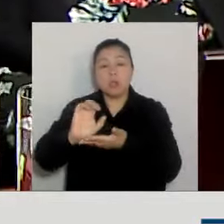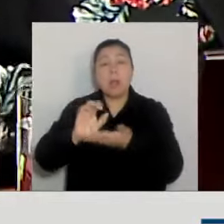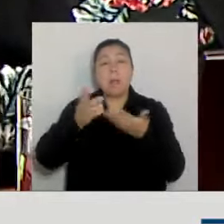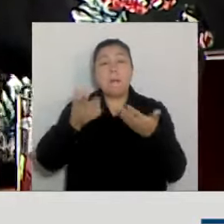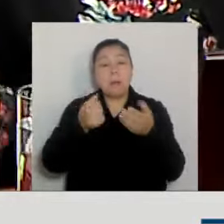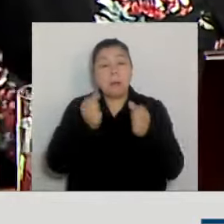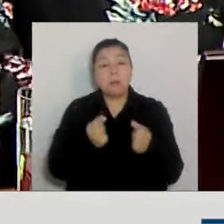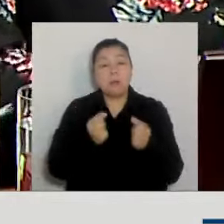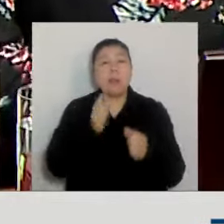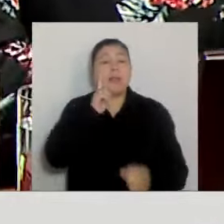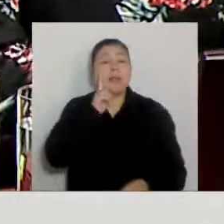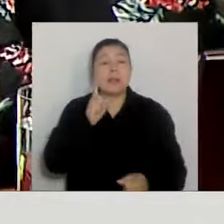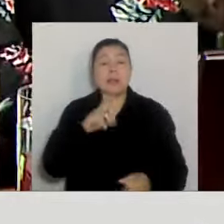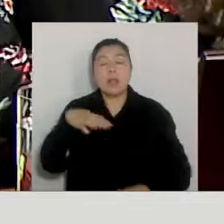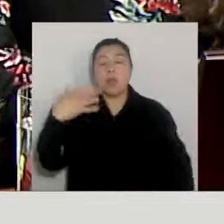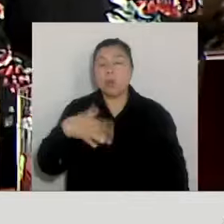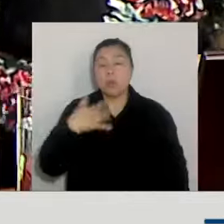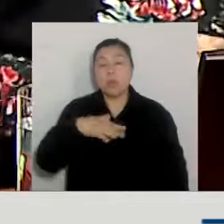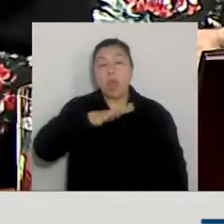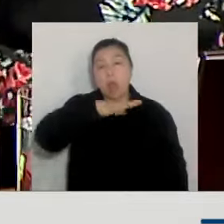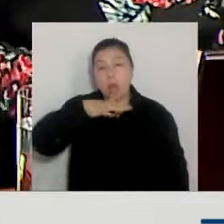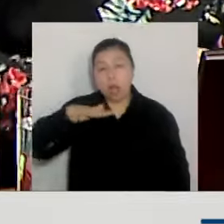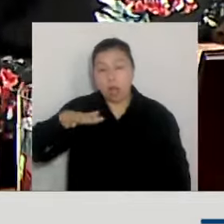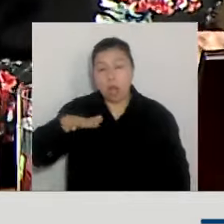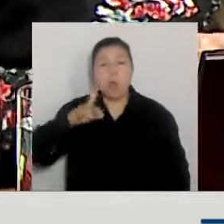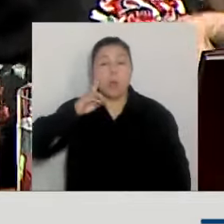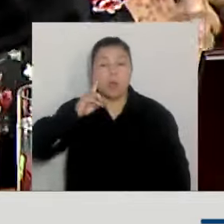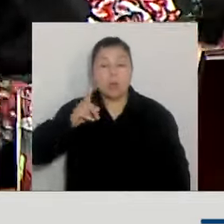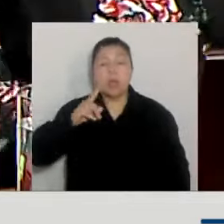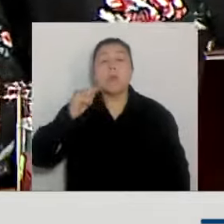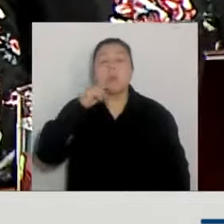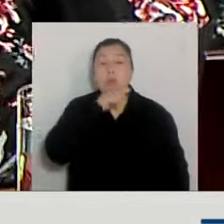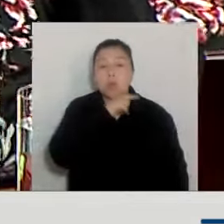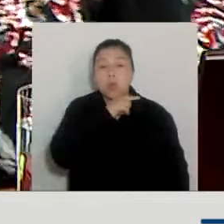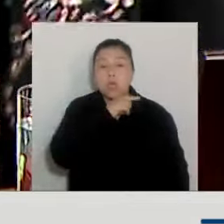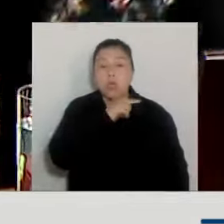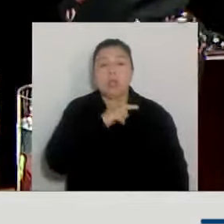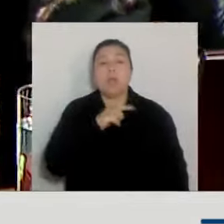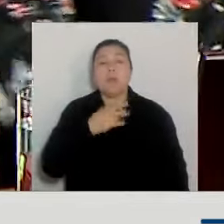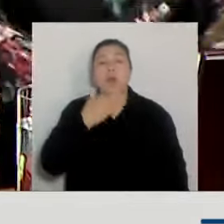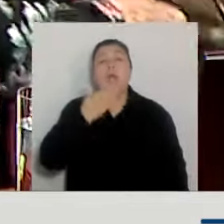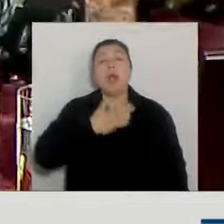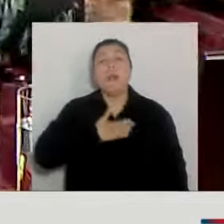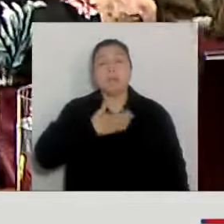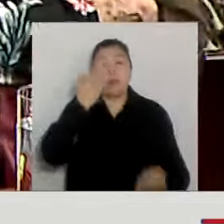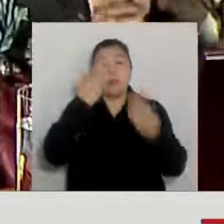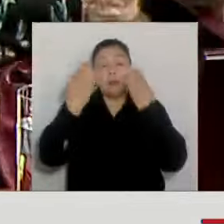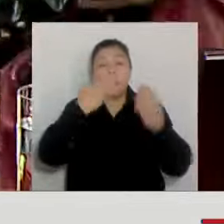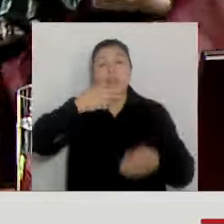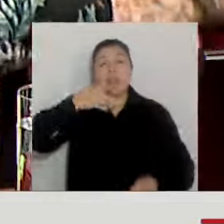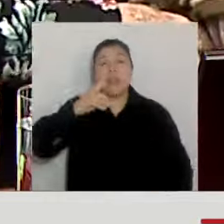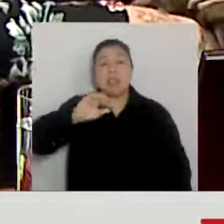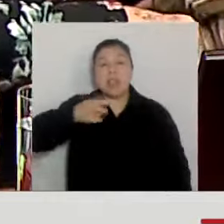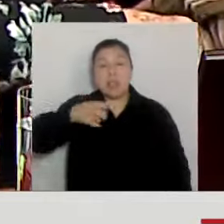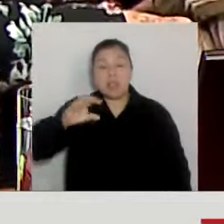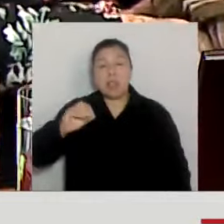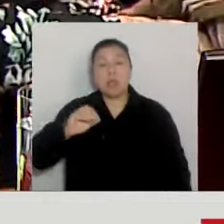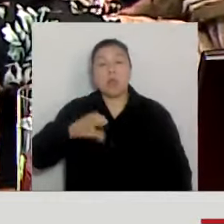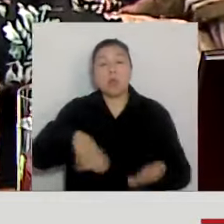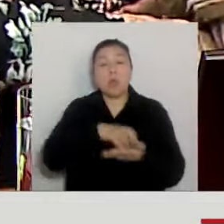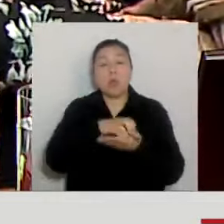contar con este vital elemento me refiero por ejemplo a mis vecinos de ereco de la comuna lautaro o a las